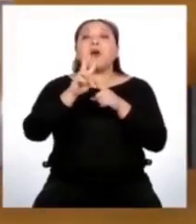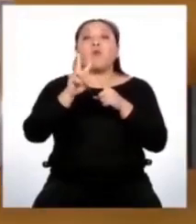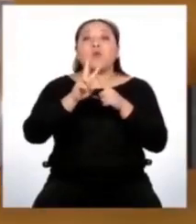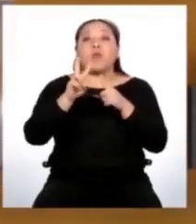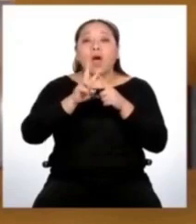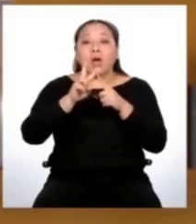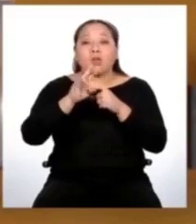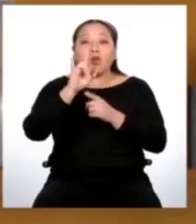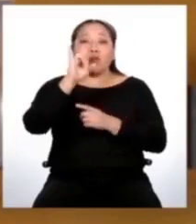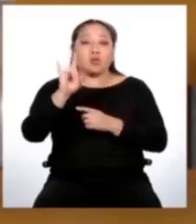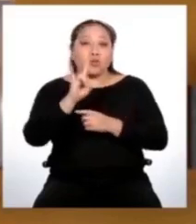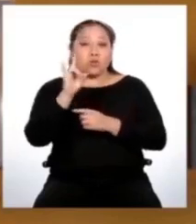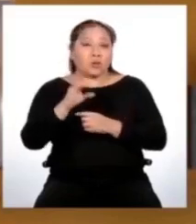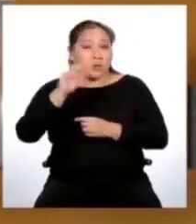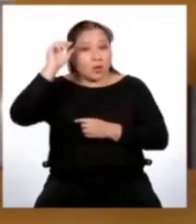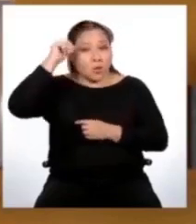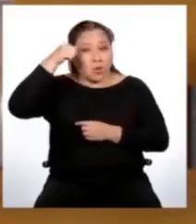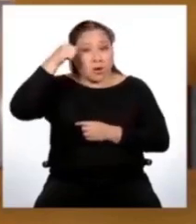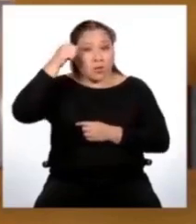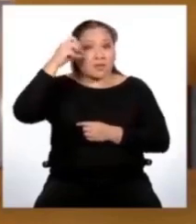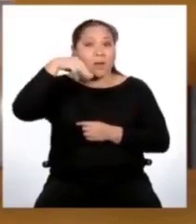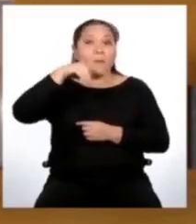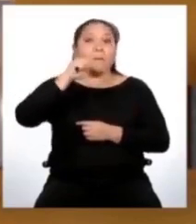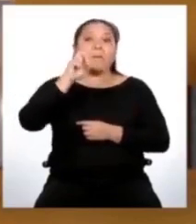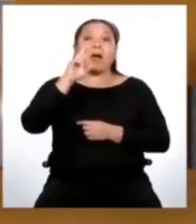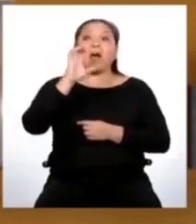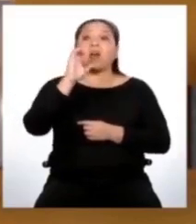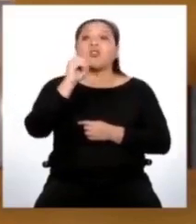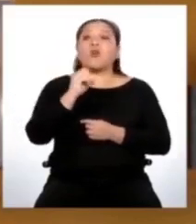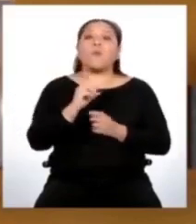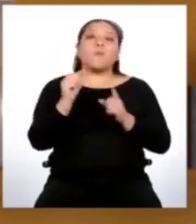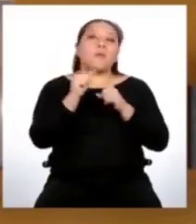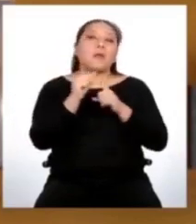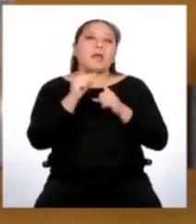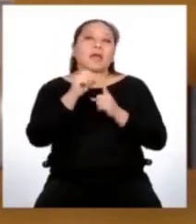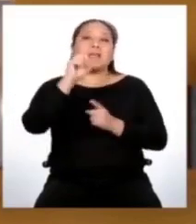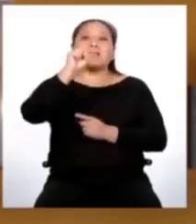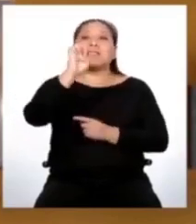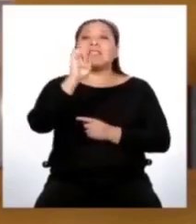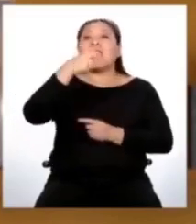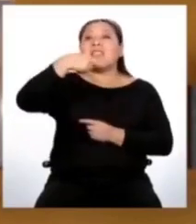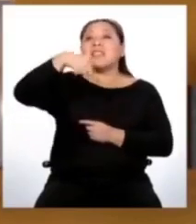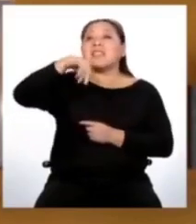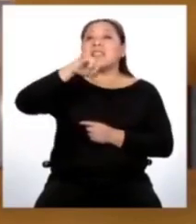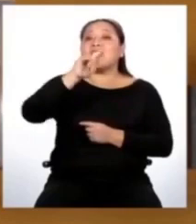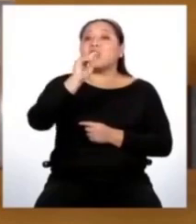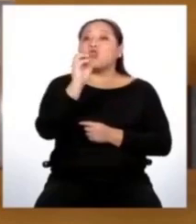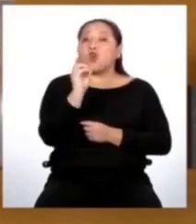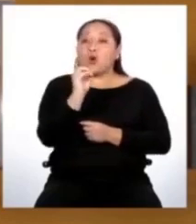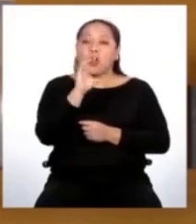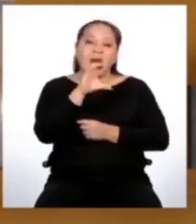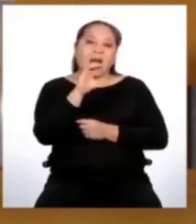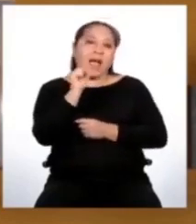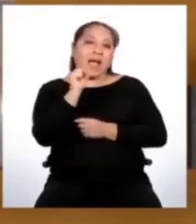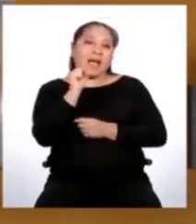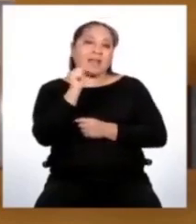personajes. ¿Recuerdas algunas expresiones de Marco? Palabras como ceñito, caserita, son parte de un léxico muy coloquial,